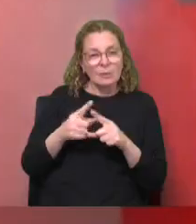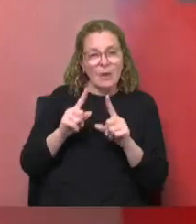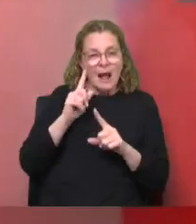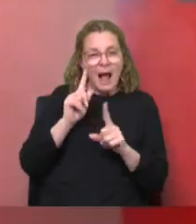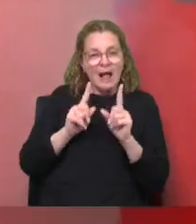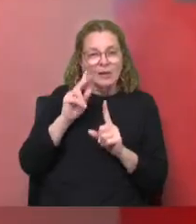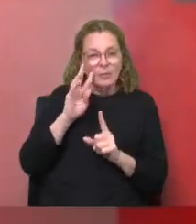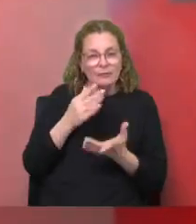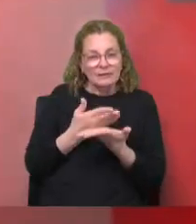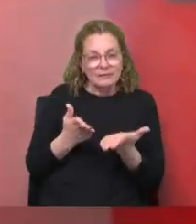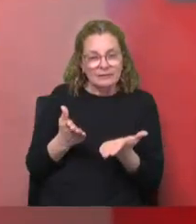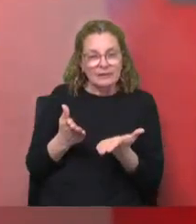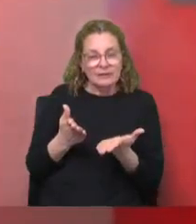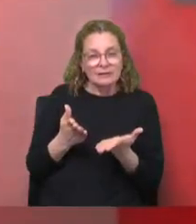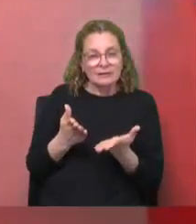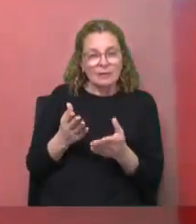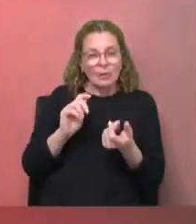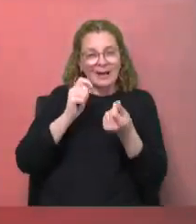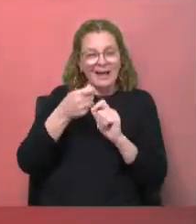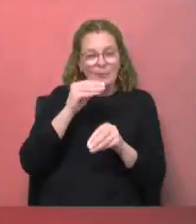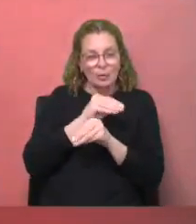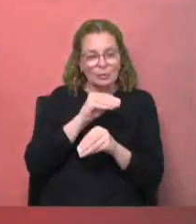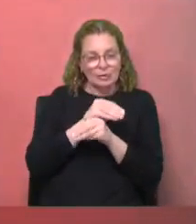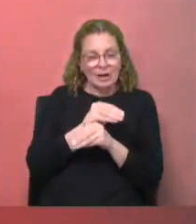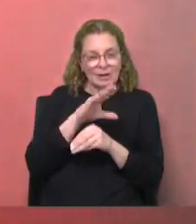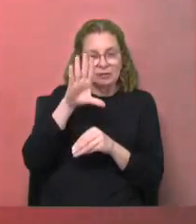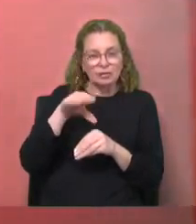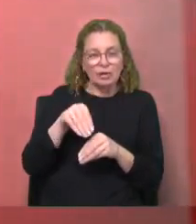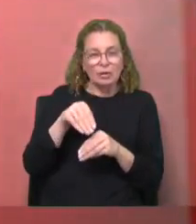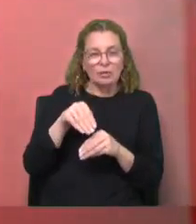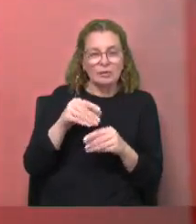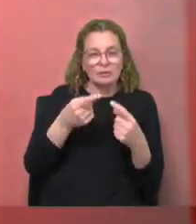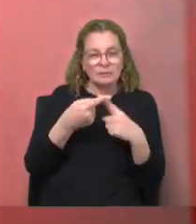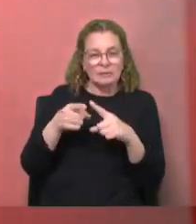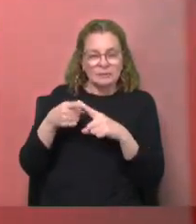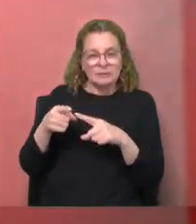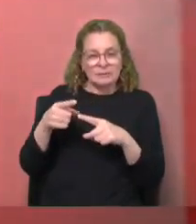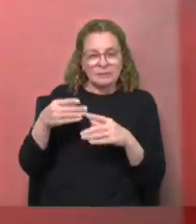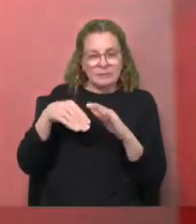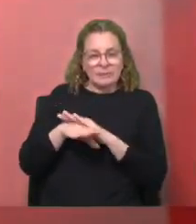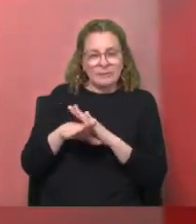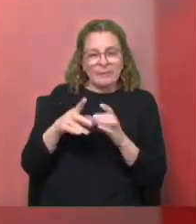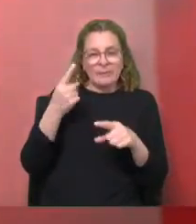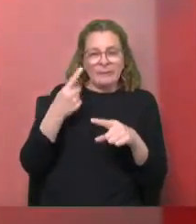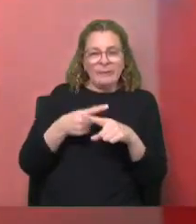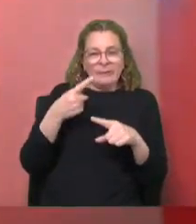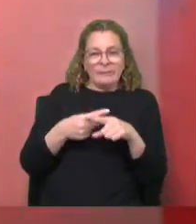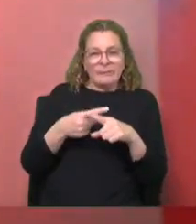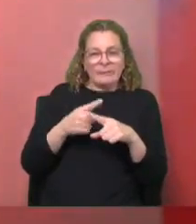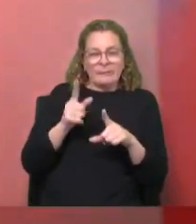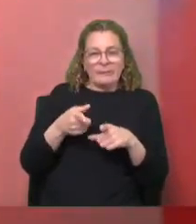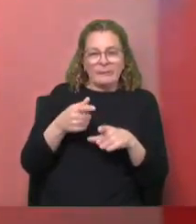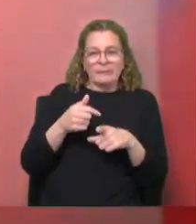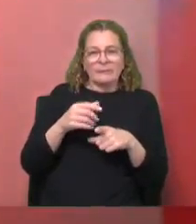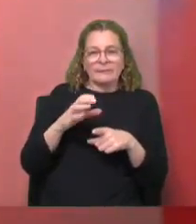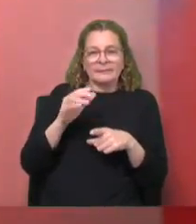reflejo de, también de un cambio cultural. Todos los universos que están contenidos dentro del festival, que el festival tiene como eje la